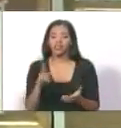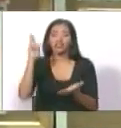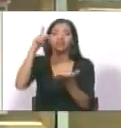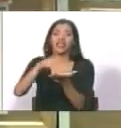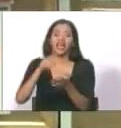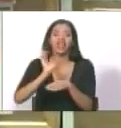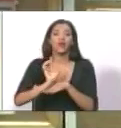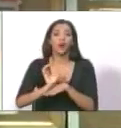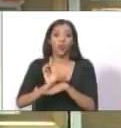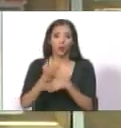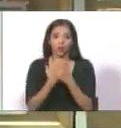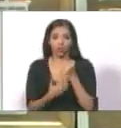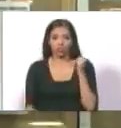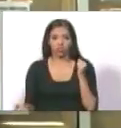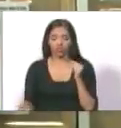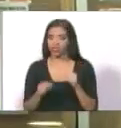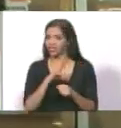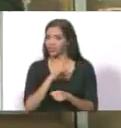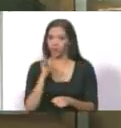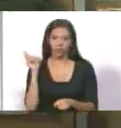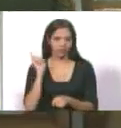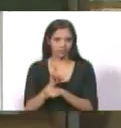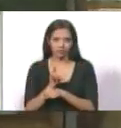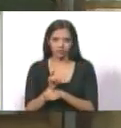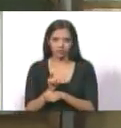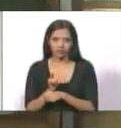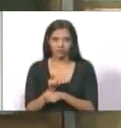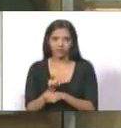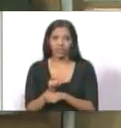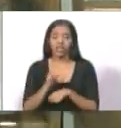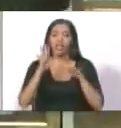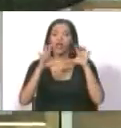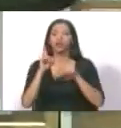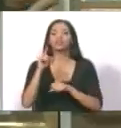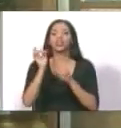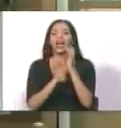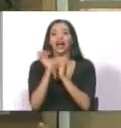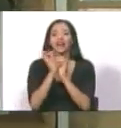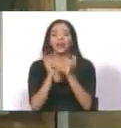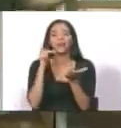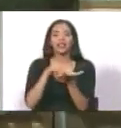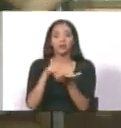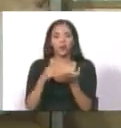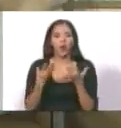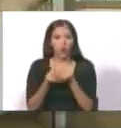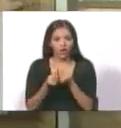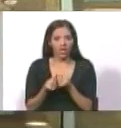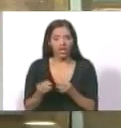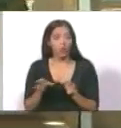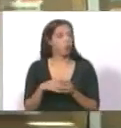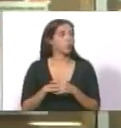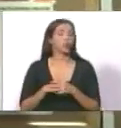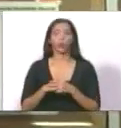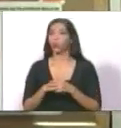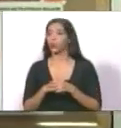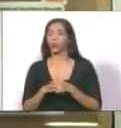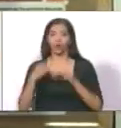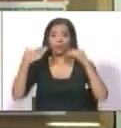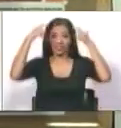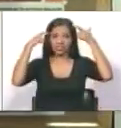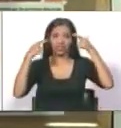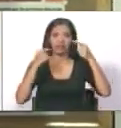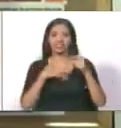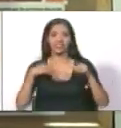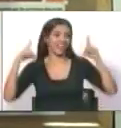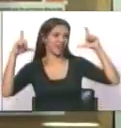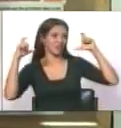Ecuador y no participó. El 11 de abril participó con ellos, hizo el país y cuando llegó el comandante Chávez se quiso tomar la